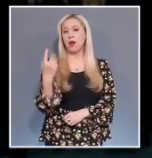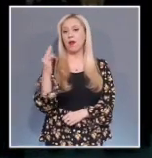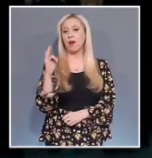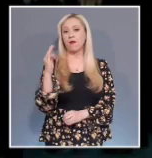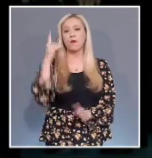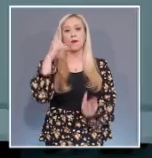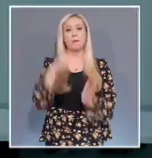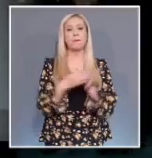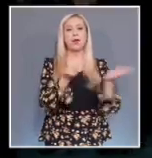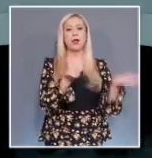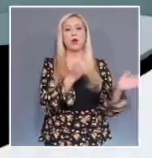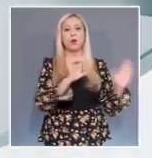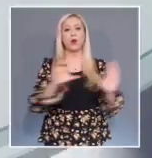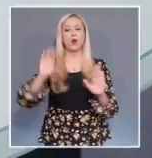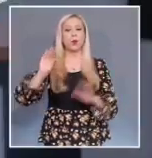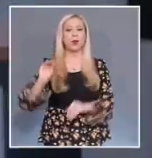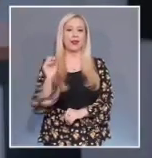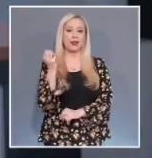1993.